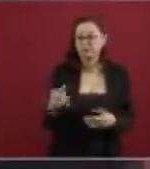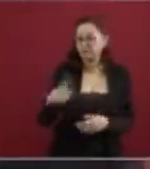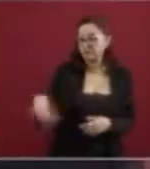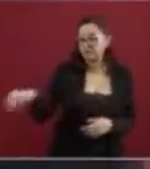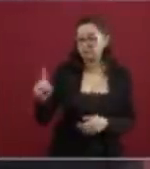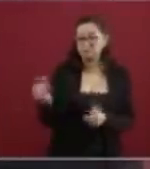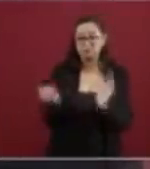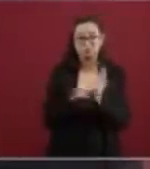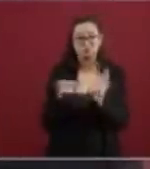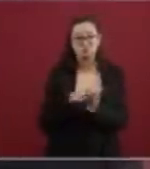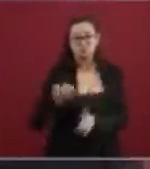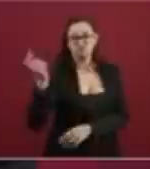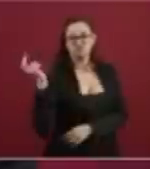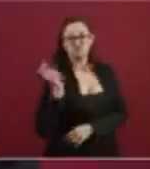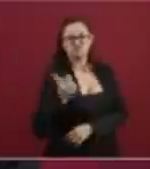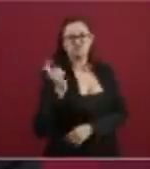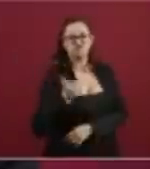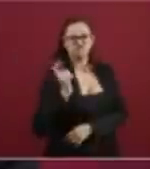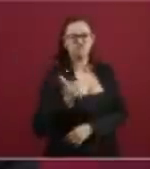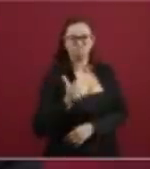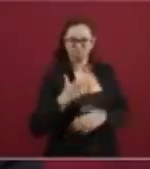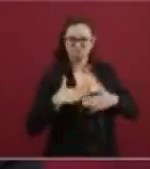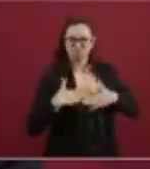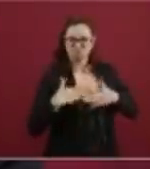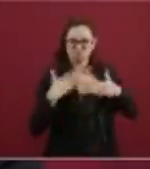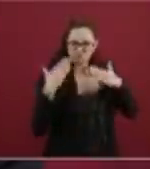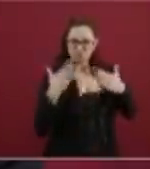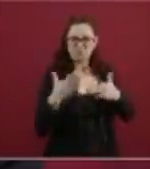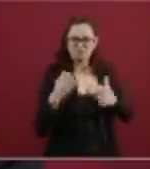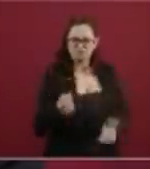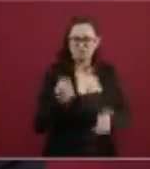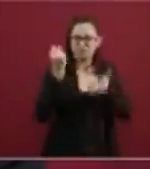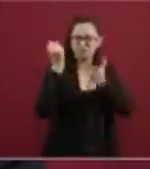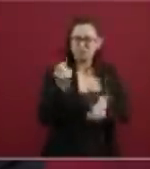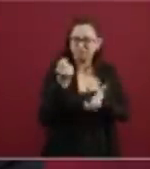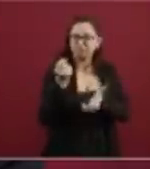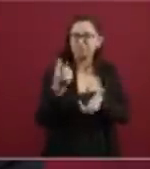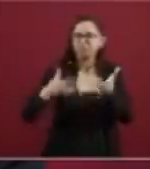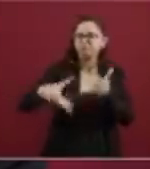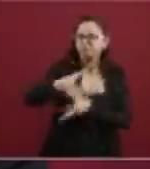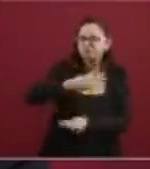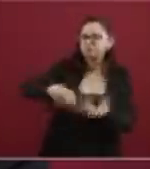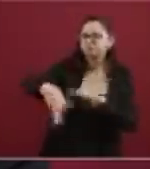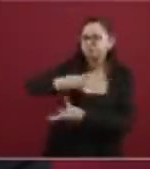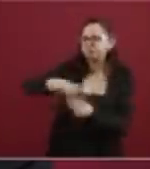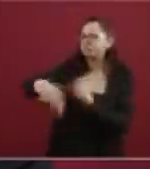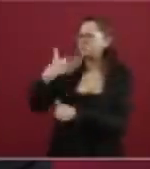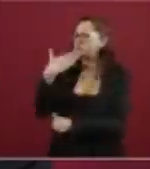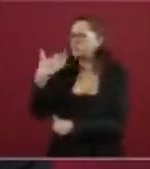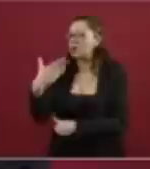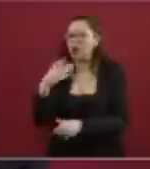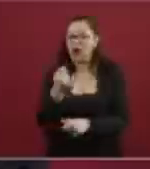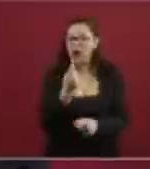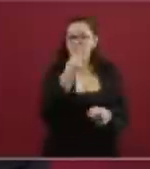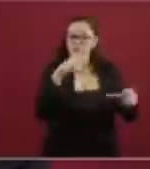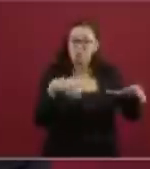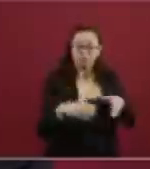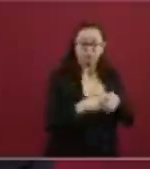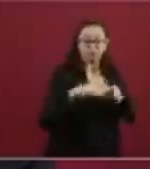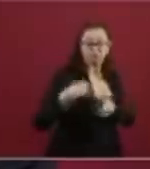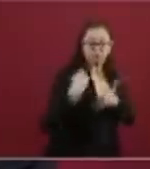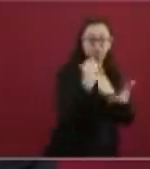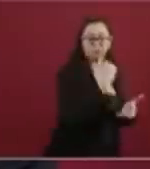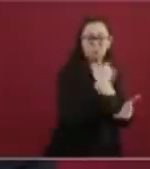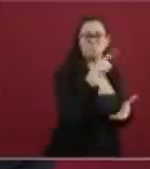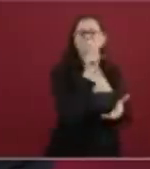bien y el dinero no va a parar a unas cuantas manos. No hay corrupción tolerada en